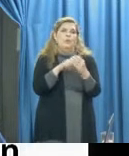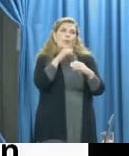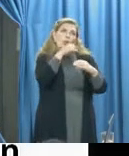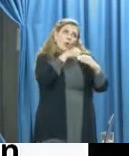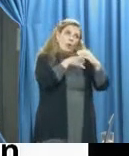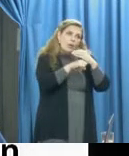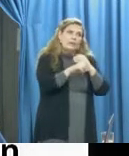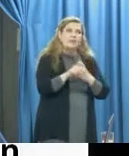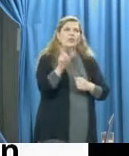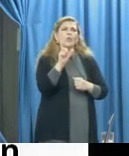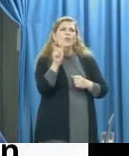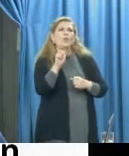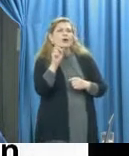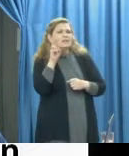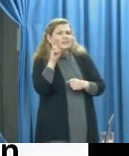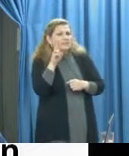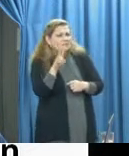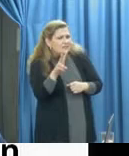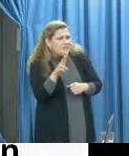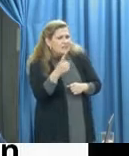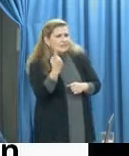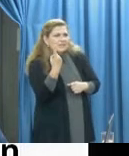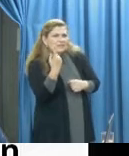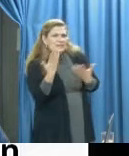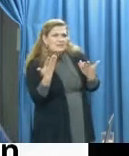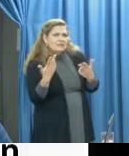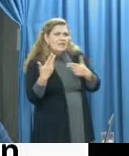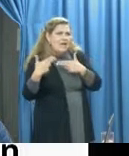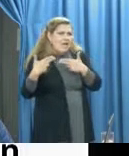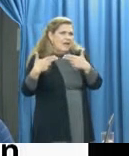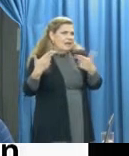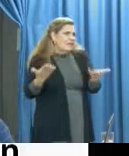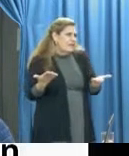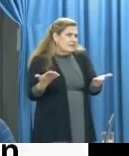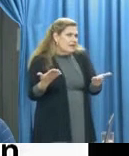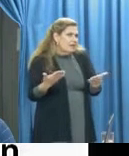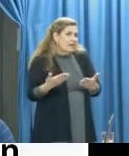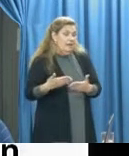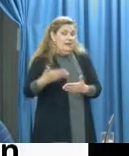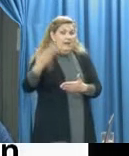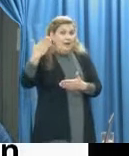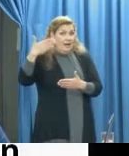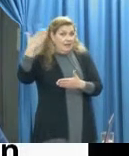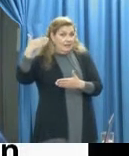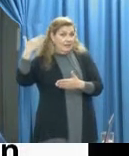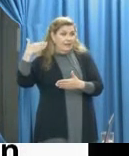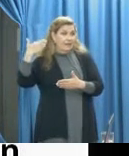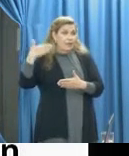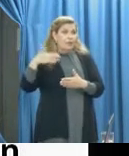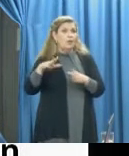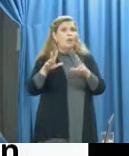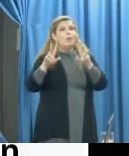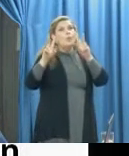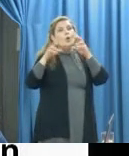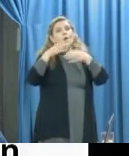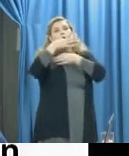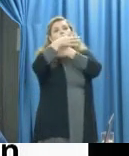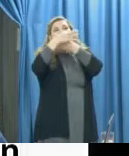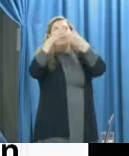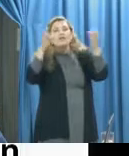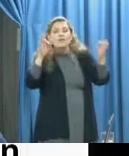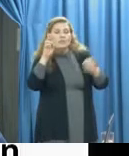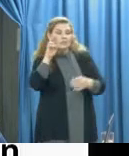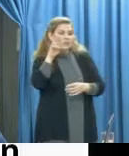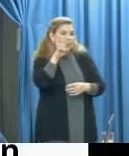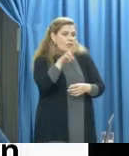¿Cuándo sospechar que una sordera es hereditaria? Todo lo anterior fue lo teórico. Pues cuando llega el